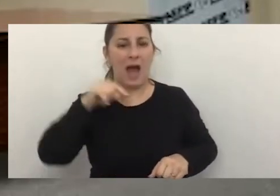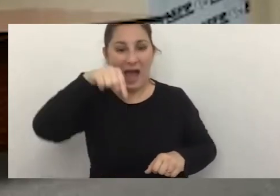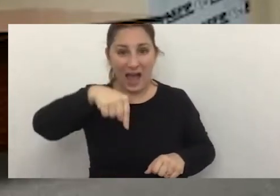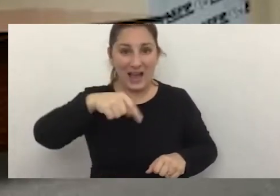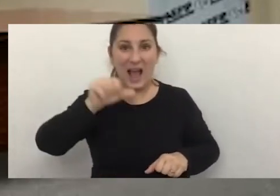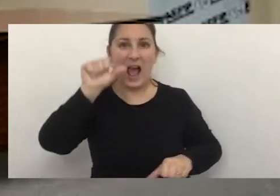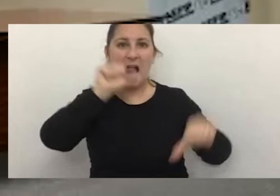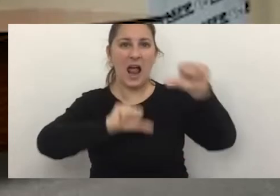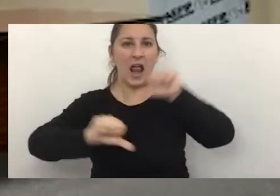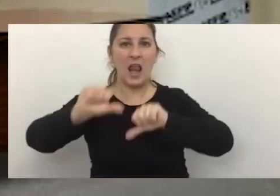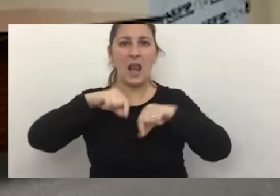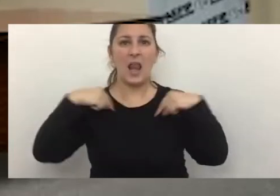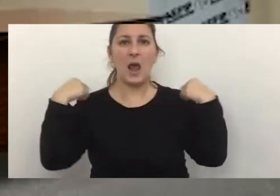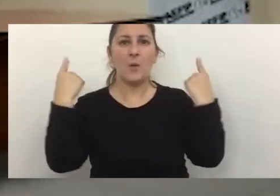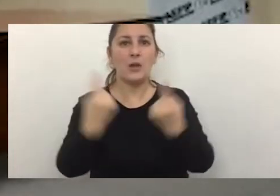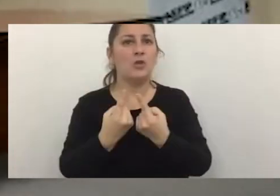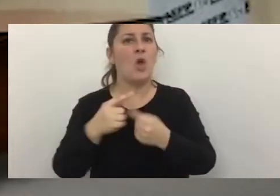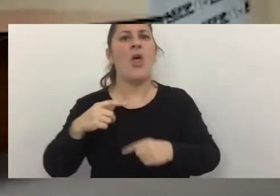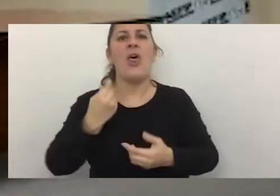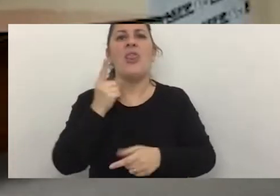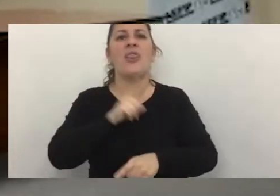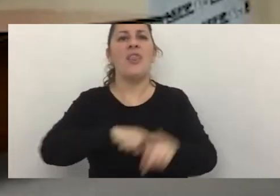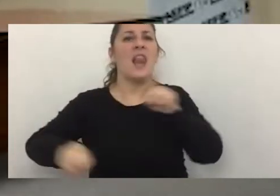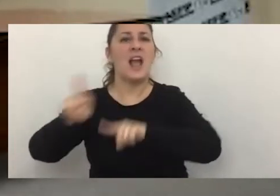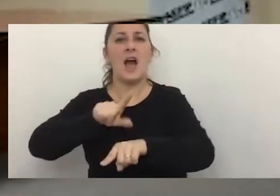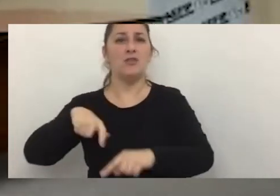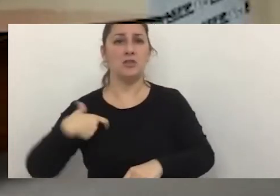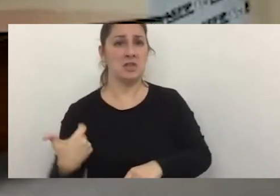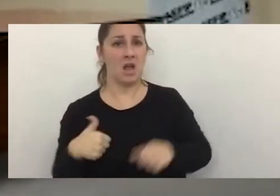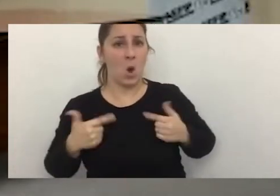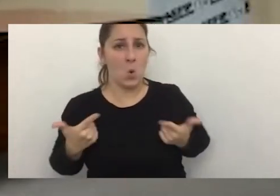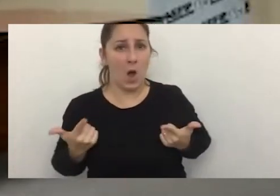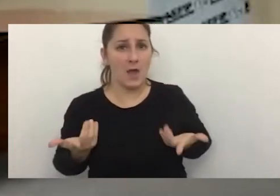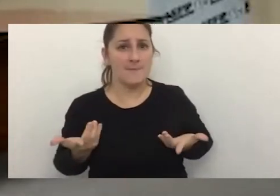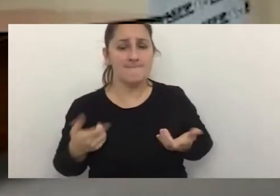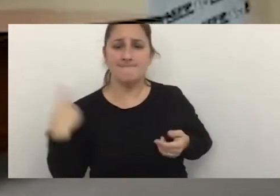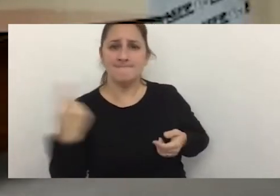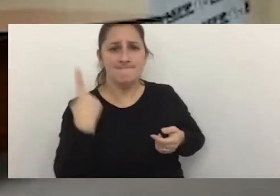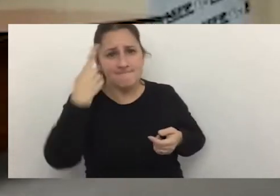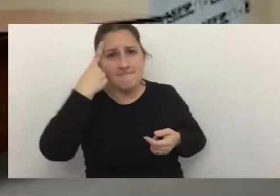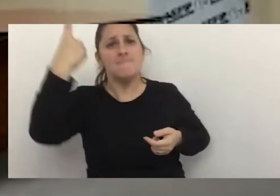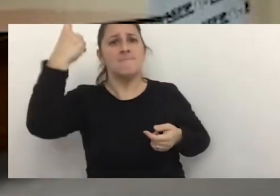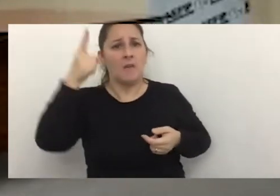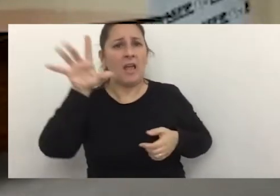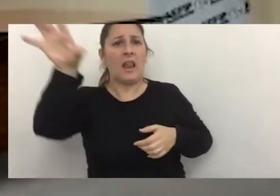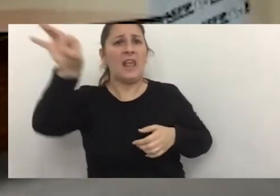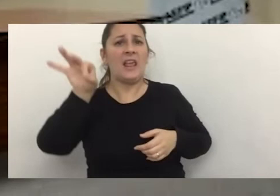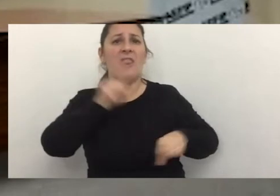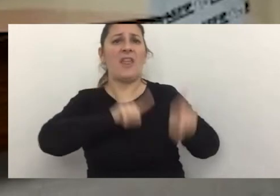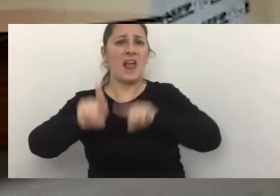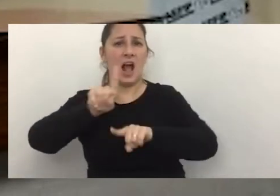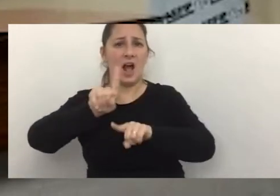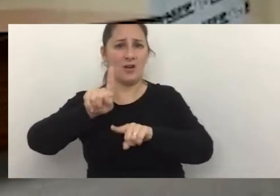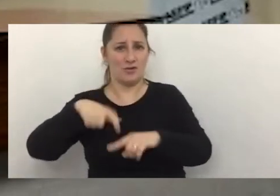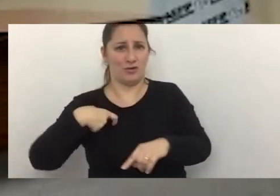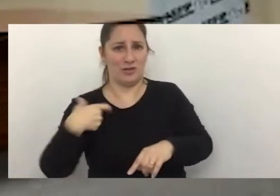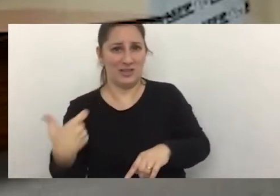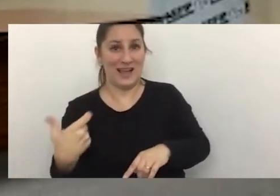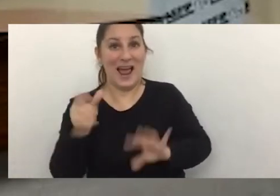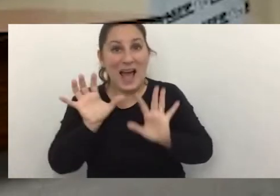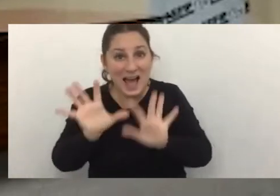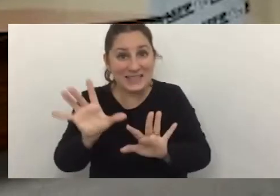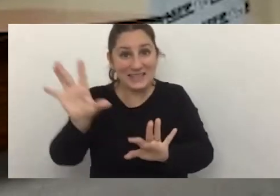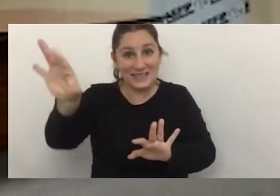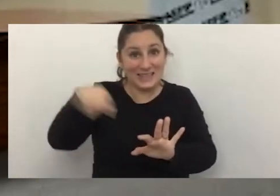no tenemos delegado sindical. 10 años. Lo que tenemos que hacer es tener un delegado, porque de esa manera nosotros podemos tener